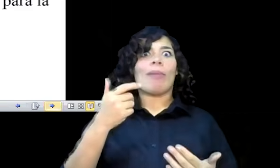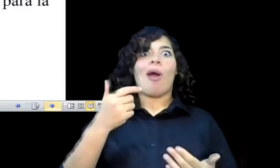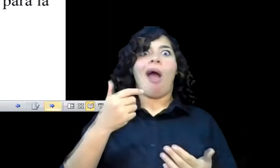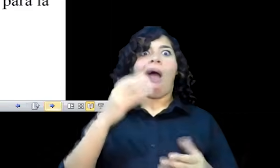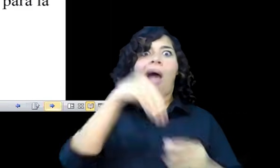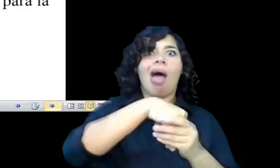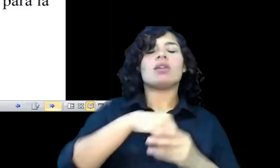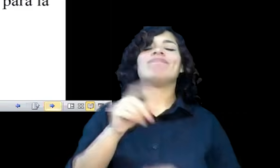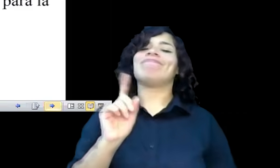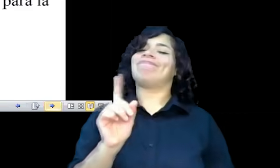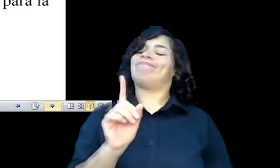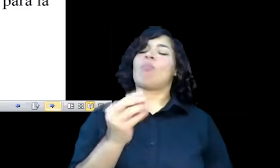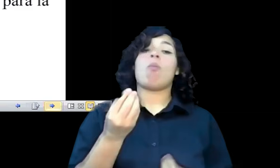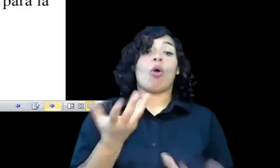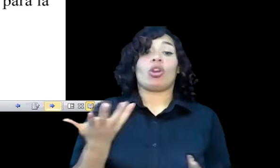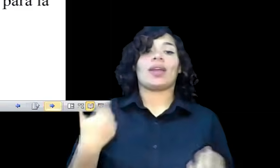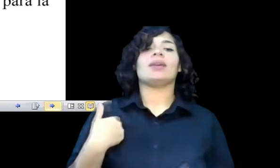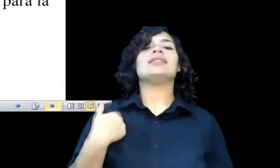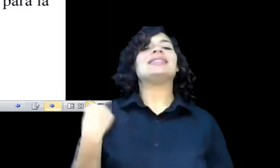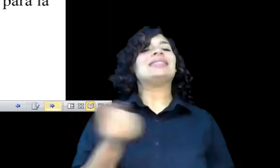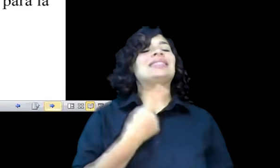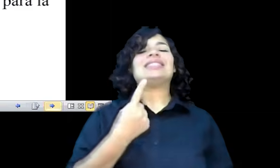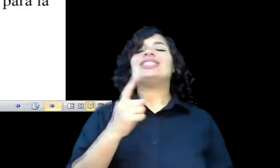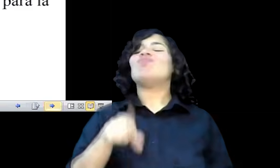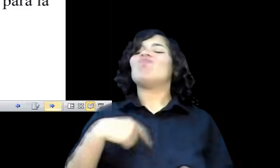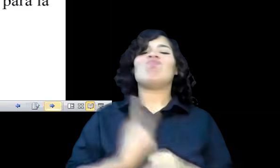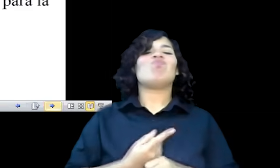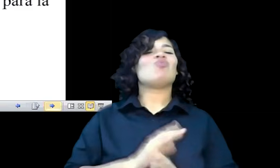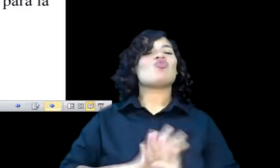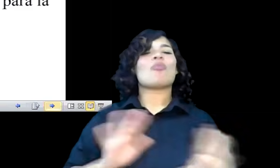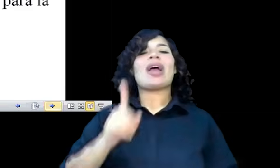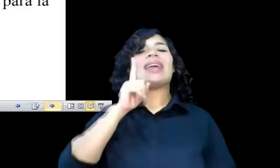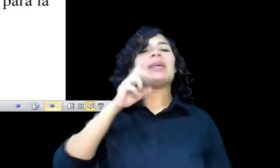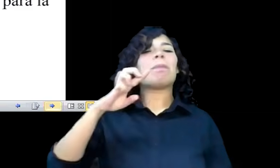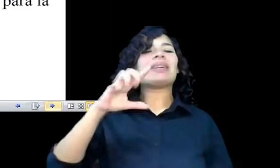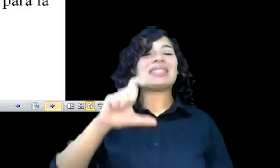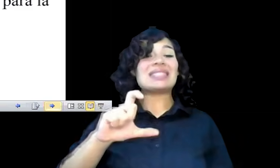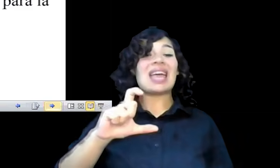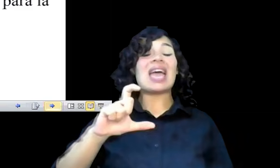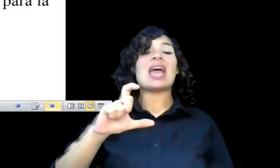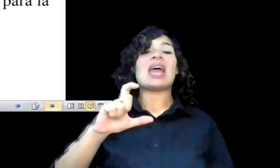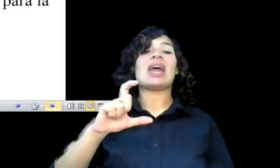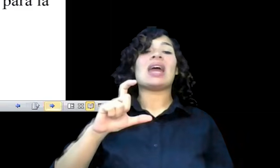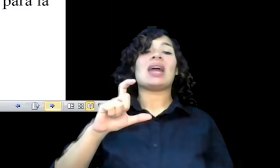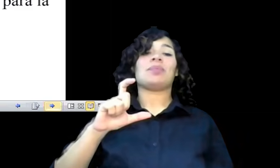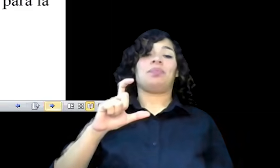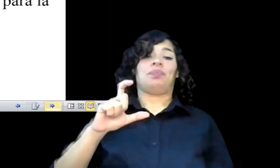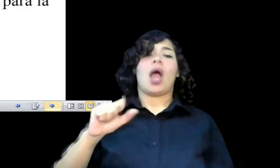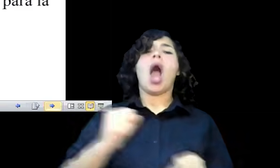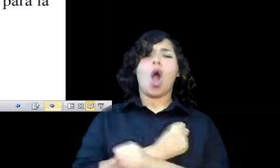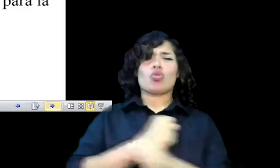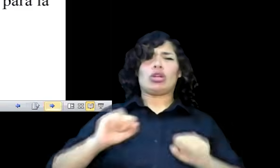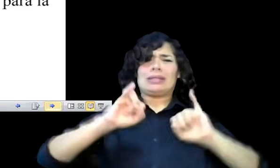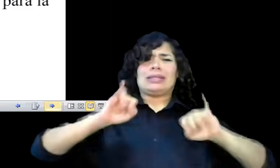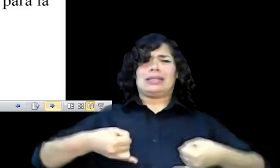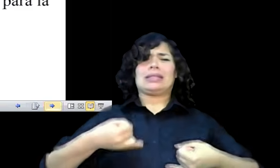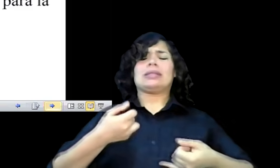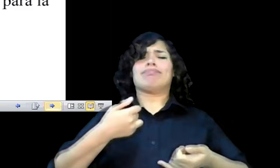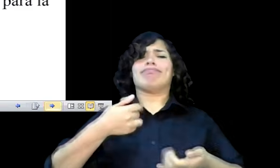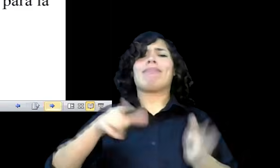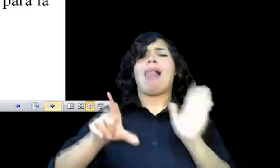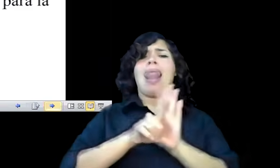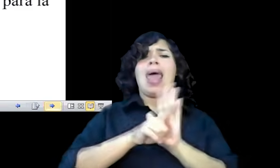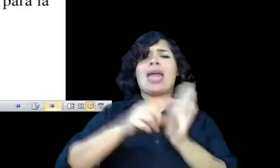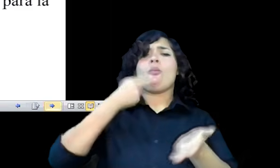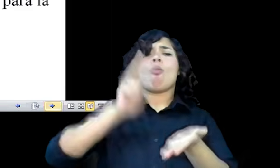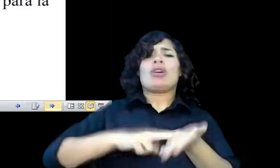no podemos? No podemos porque no nos podemos ir. IPC nos lo autoriza a utilizar la ley de impuesto a las ganancias en el